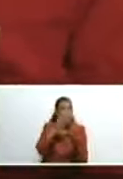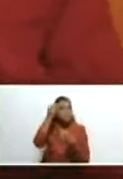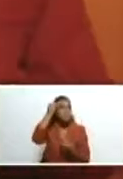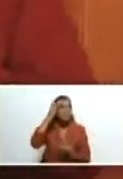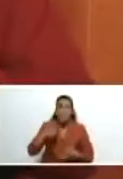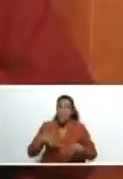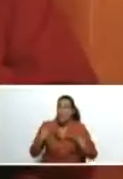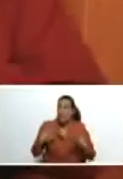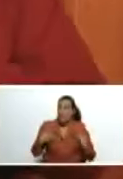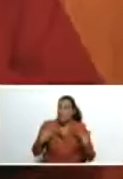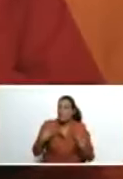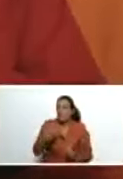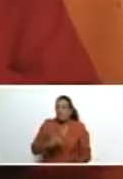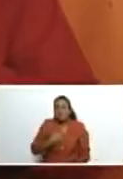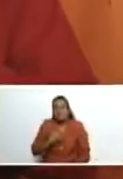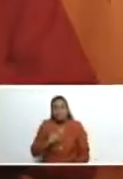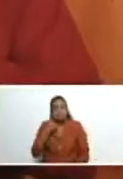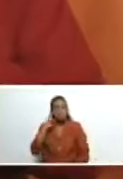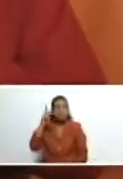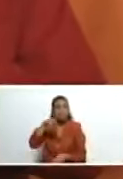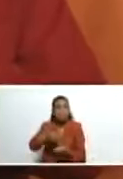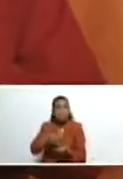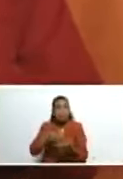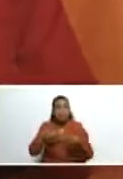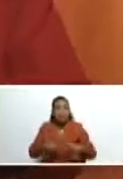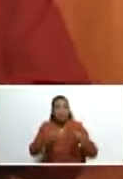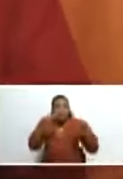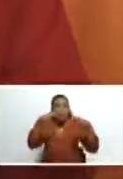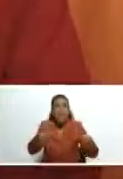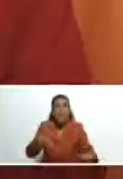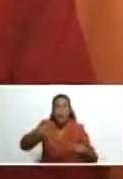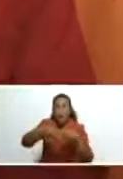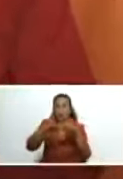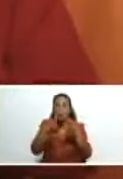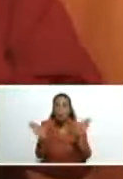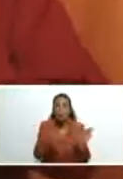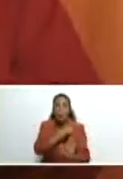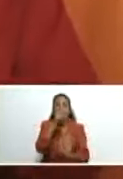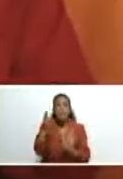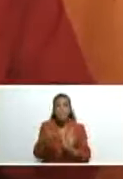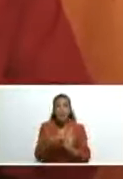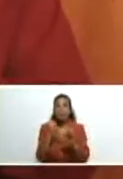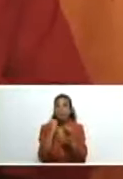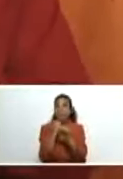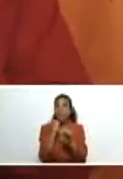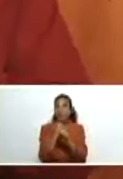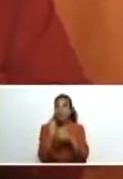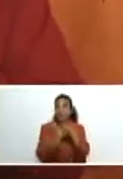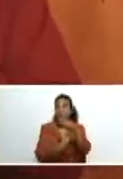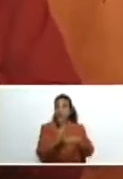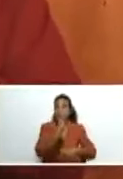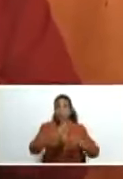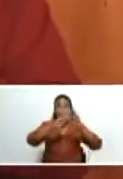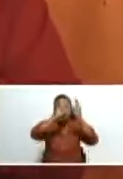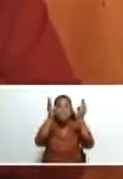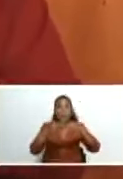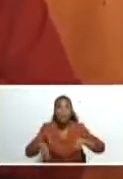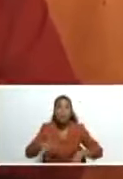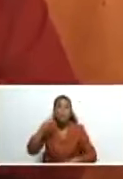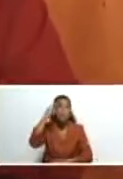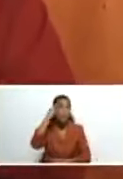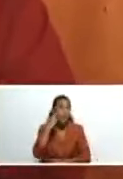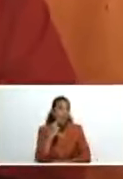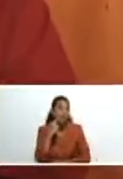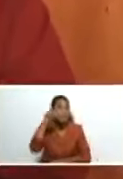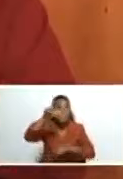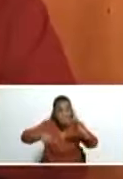mucha alegría venir a entregar completa las obras del Museo Bolivariano para